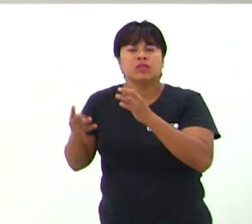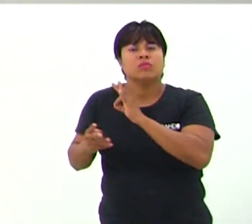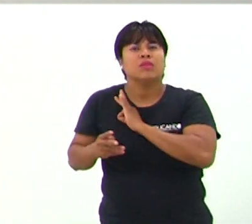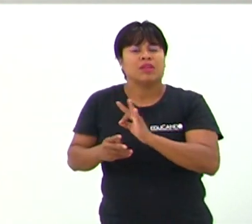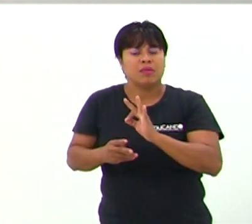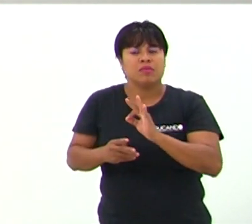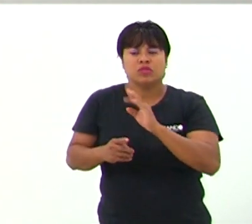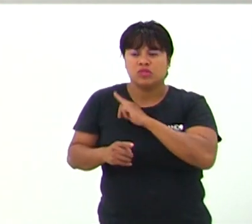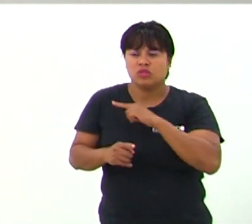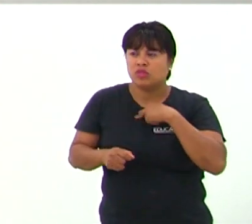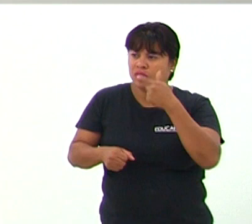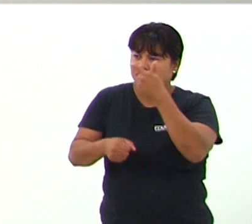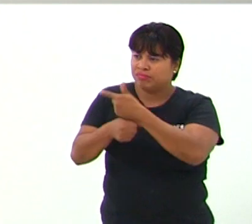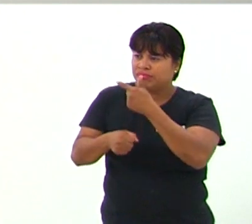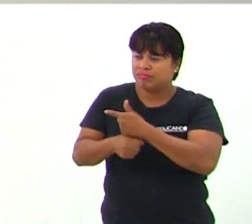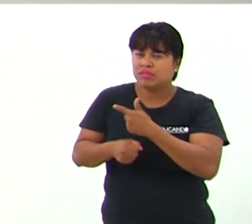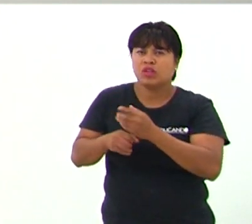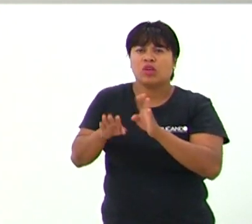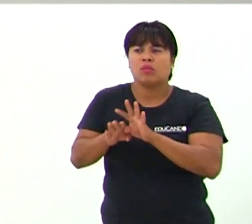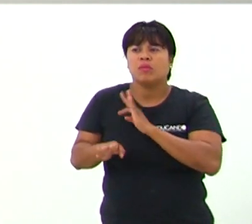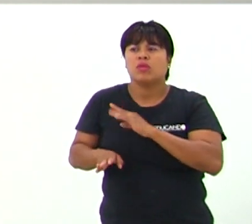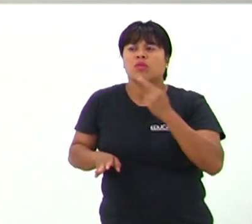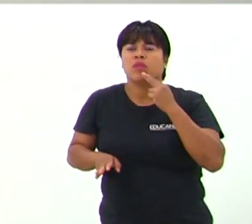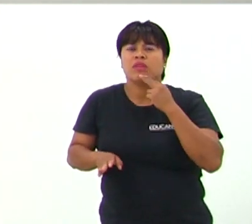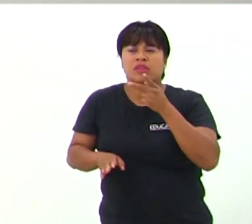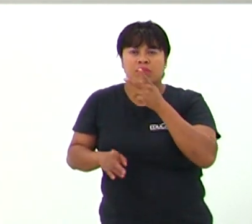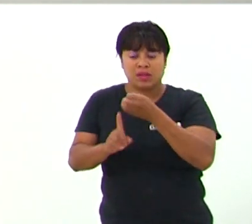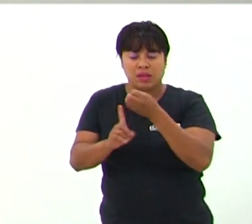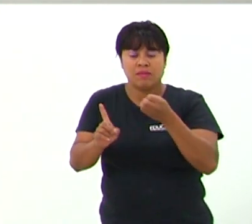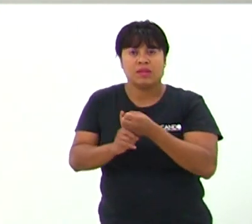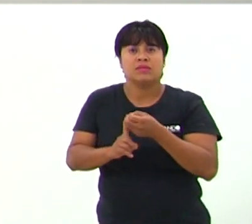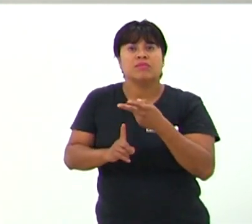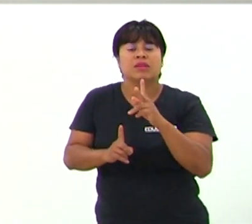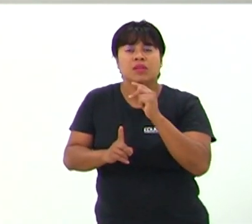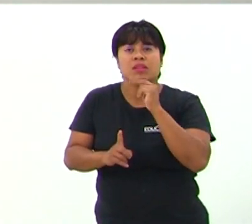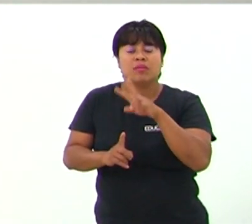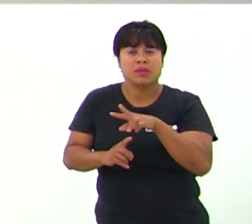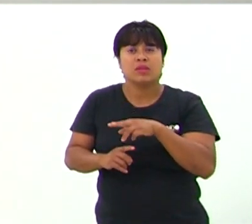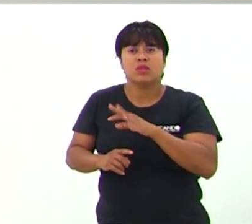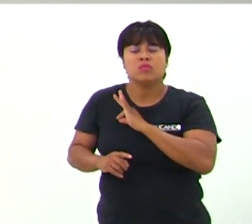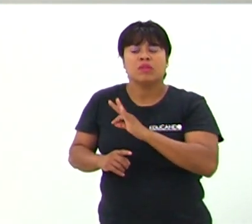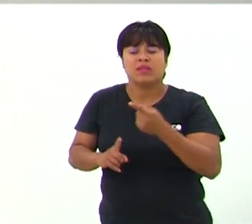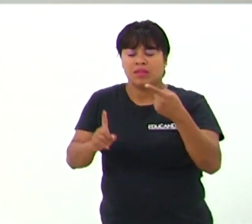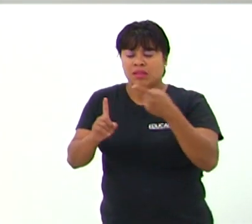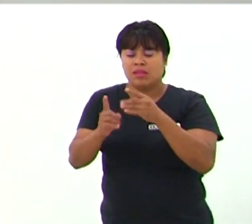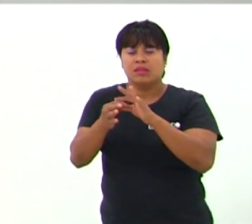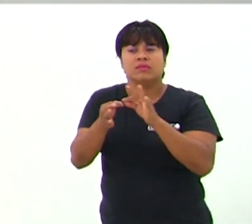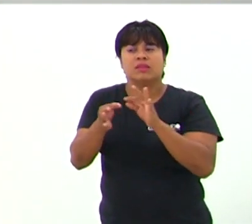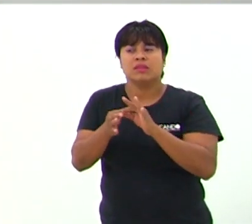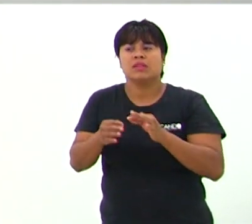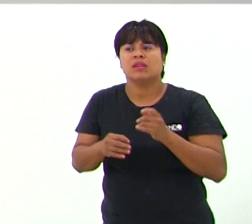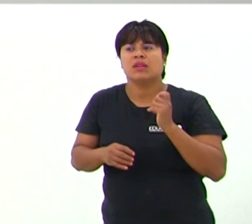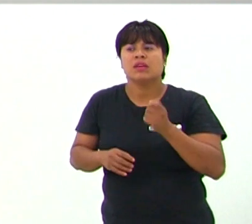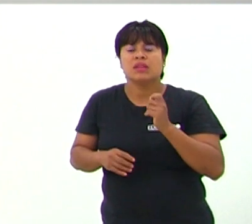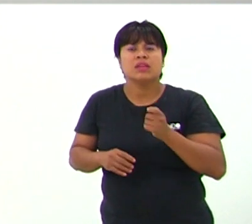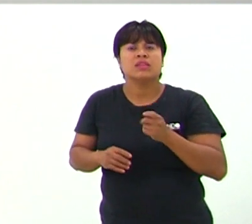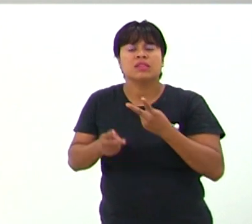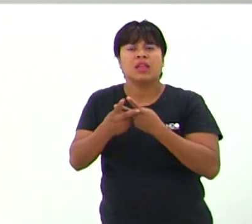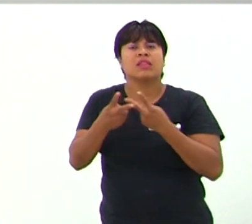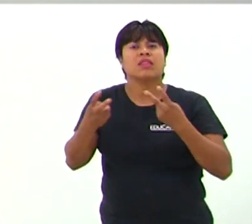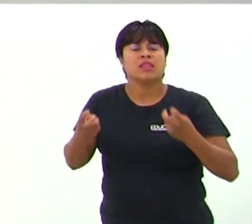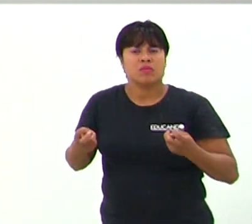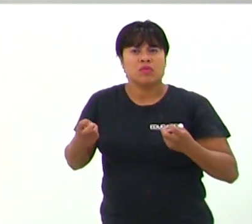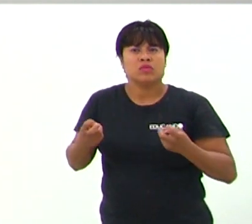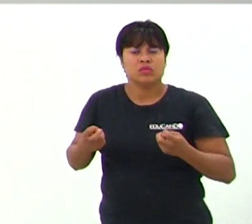permitir identificar la utilidad de las frases, pero también nos hacen referencia a lo que son los